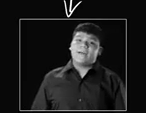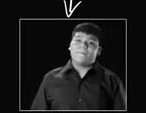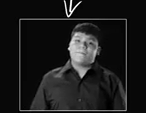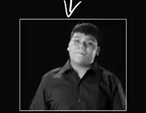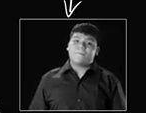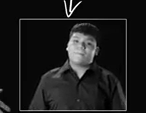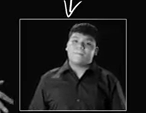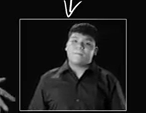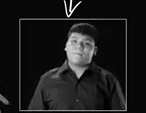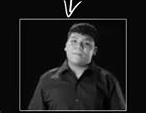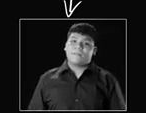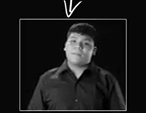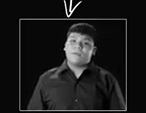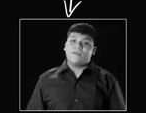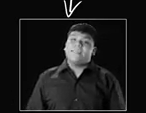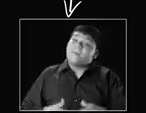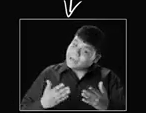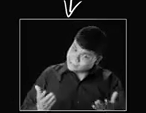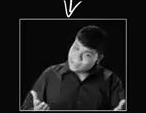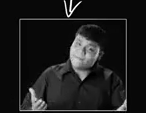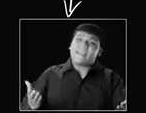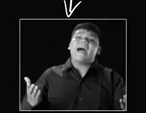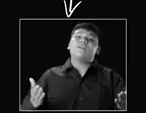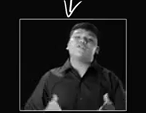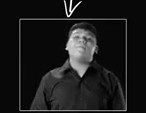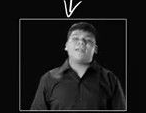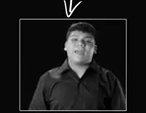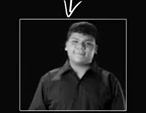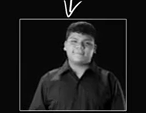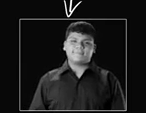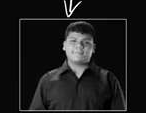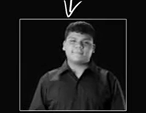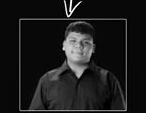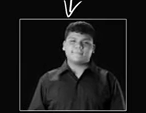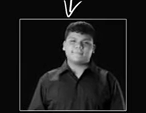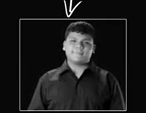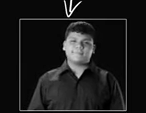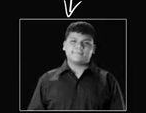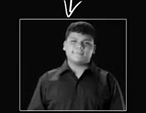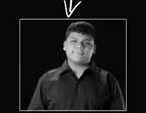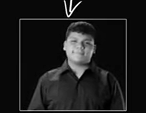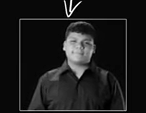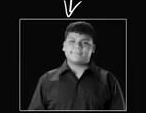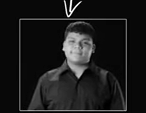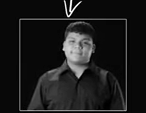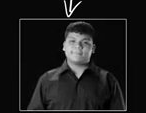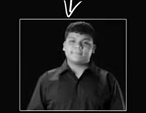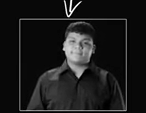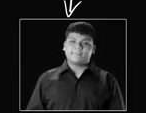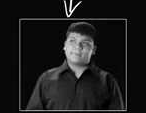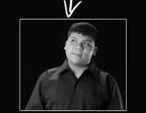conciencia. Son chingaderas. Ya basta de fallarnos, hombre. ¿De verdad creen que nos van a comprar con